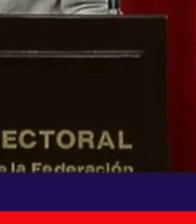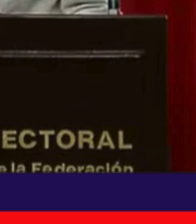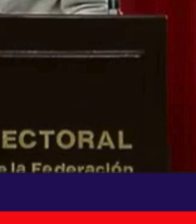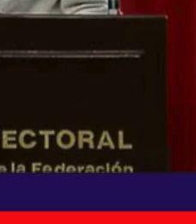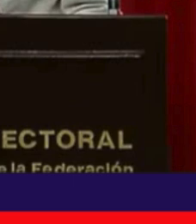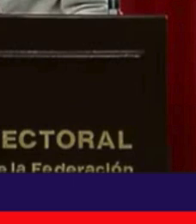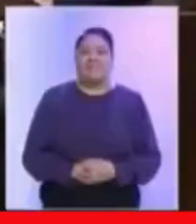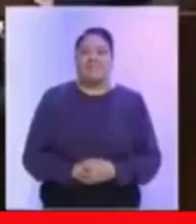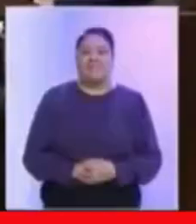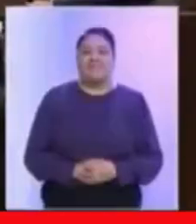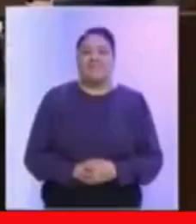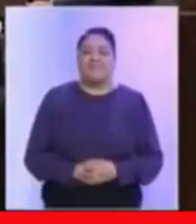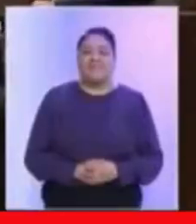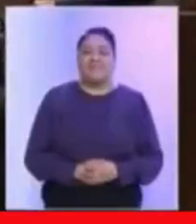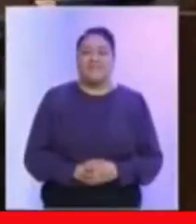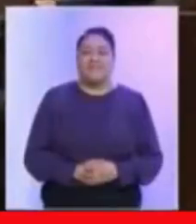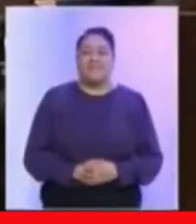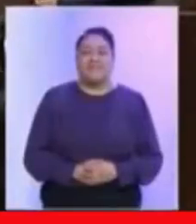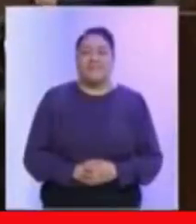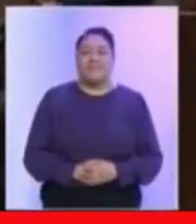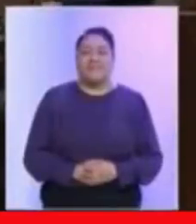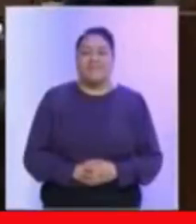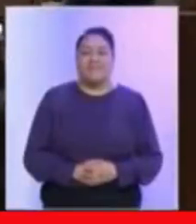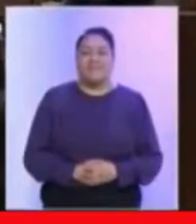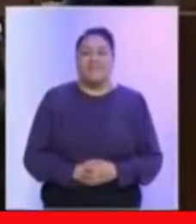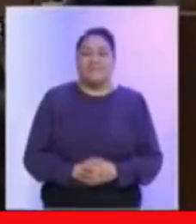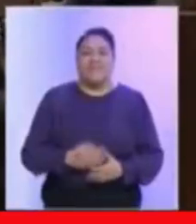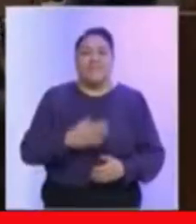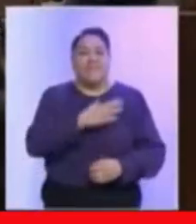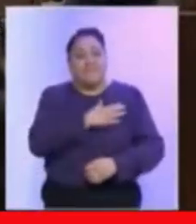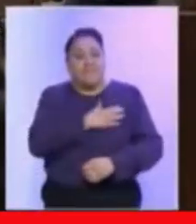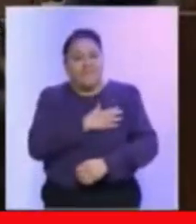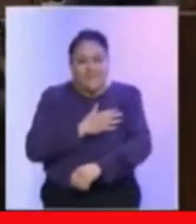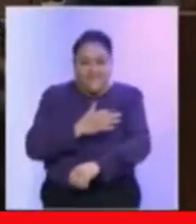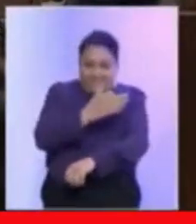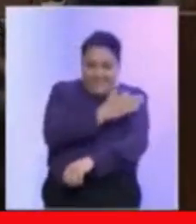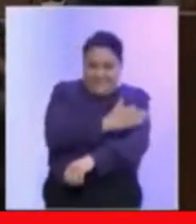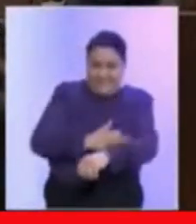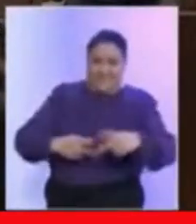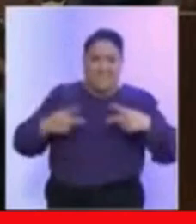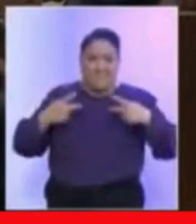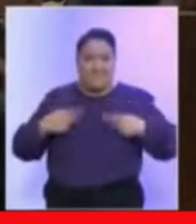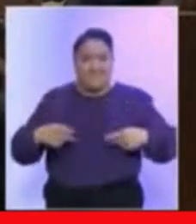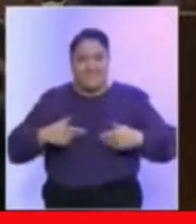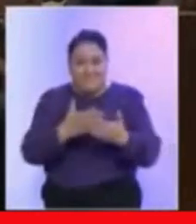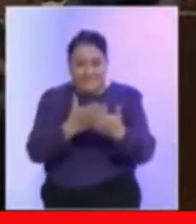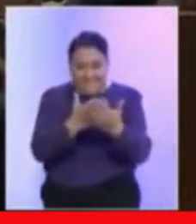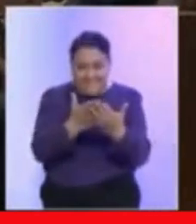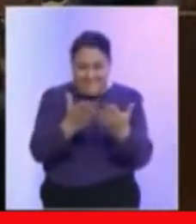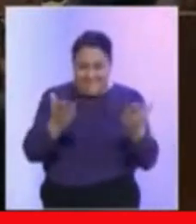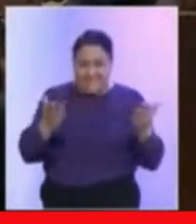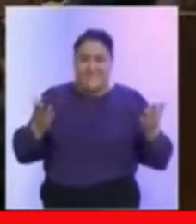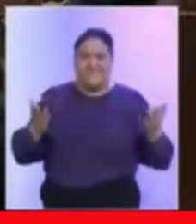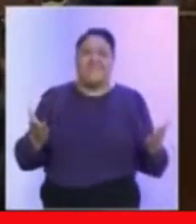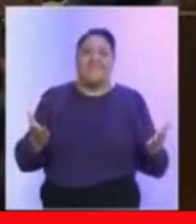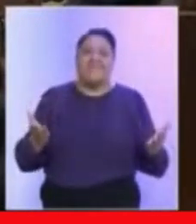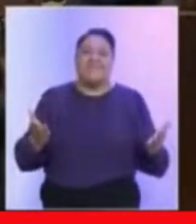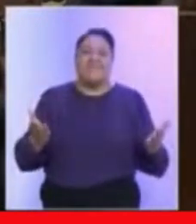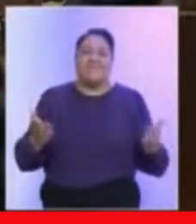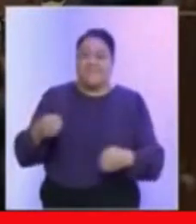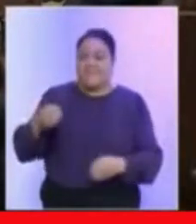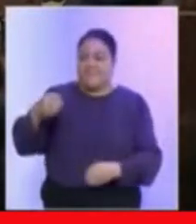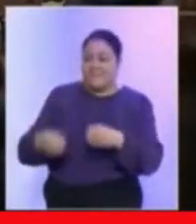de México Muy buenas tardes a todos a todas